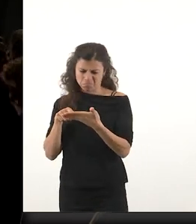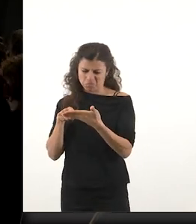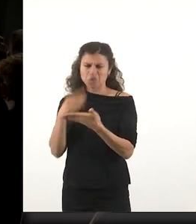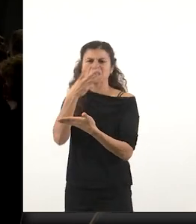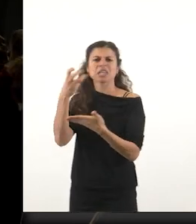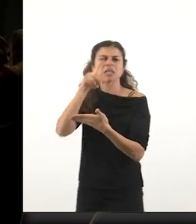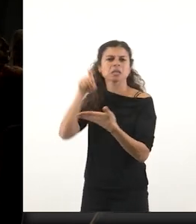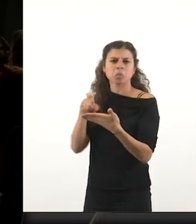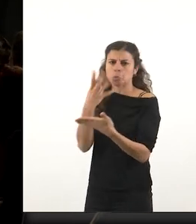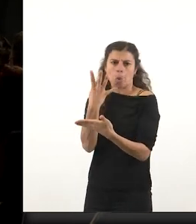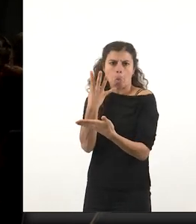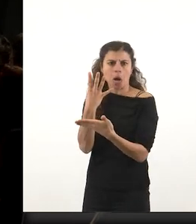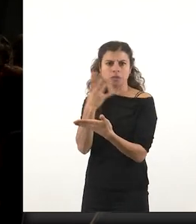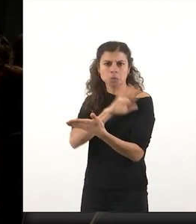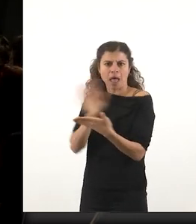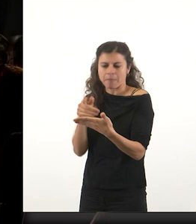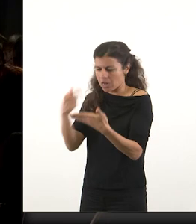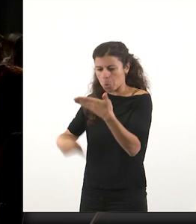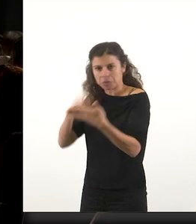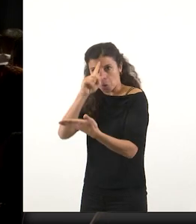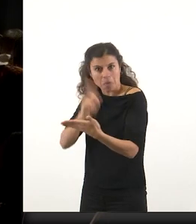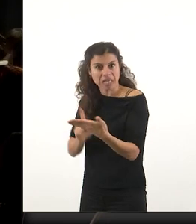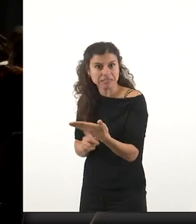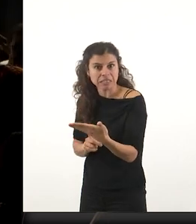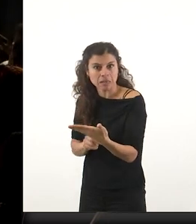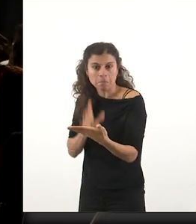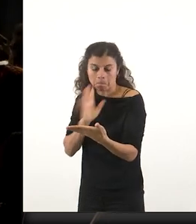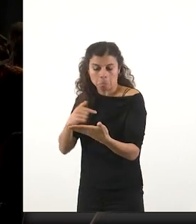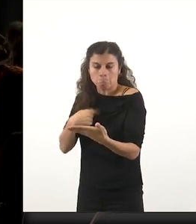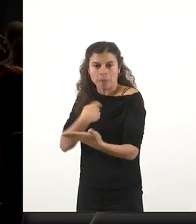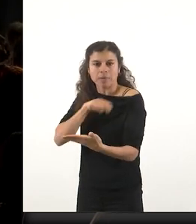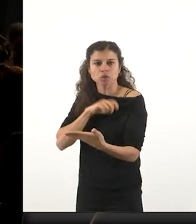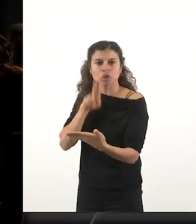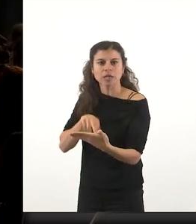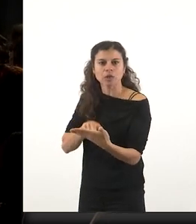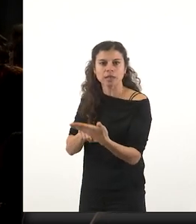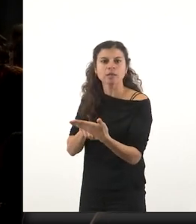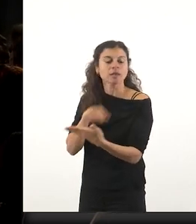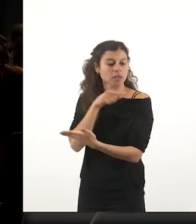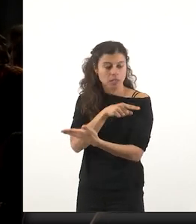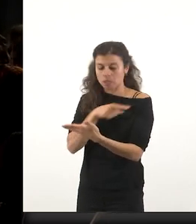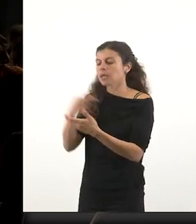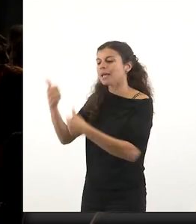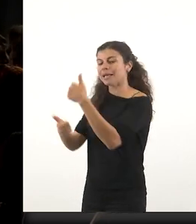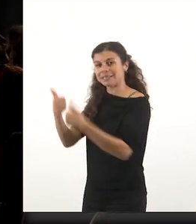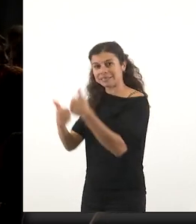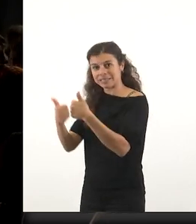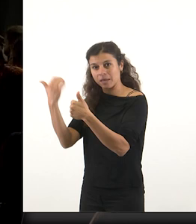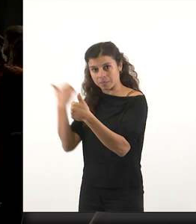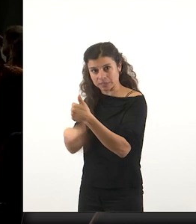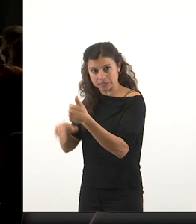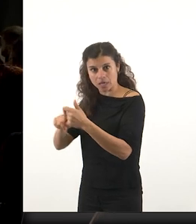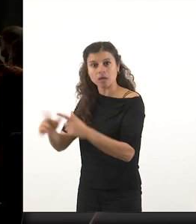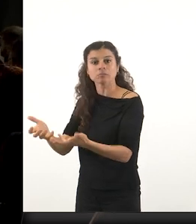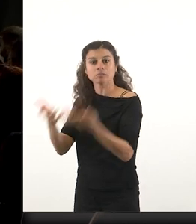sé, tipo que te preguntan quién es Belén Esteban, ¿a ti qué te importa si tú no ves ni la tele, hijo? Nunca. Y justamente hizo ese examen para que nuestra niña dentro de poco, cuando les dé la gana de